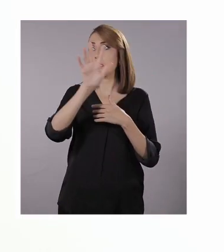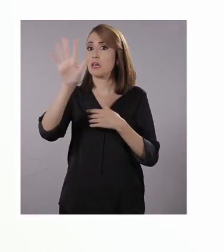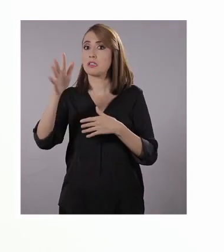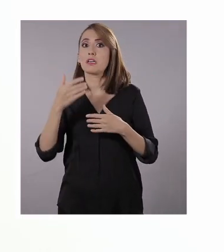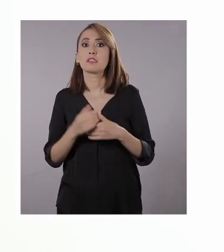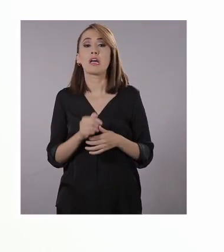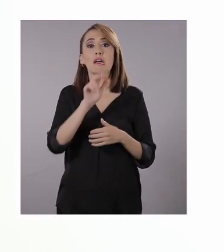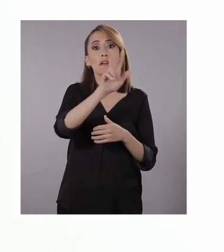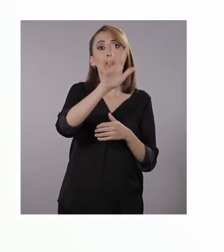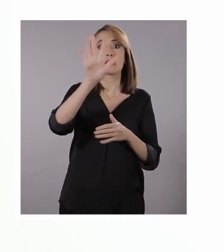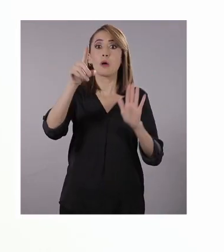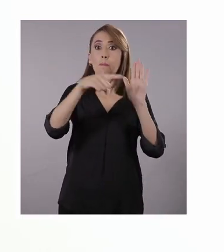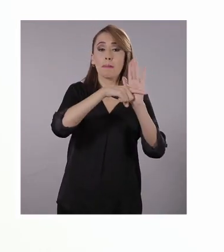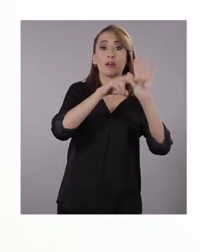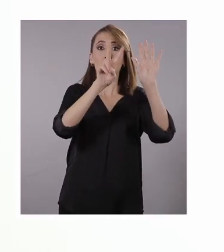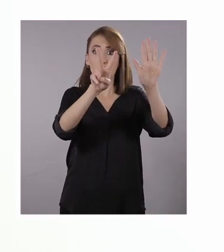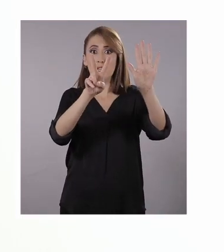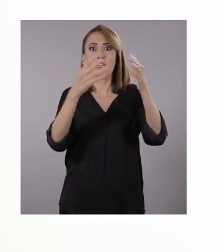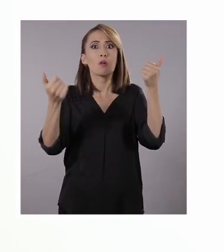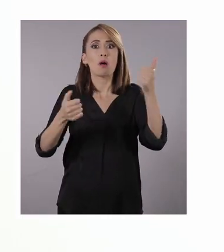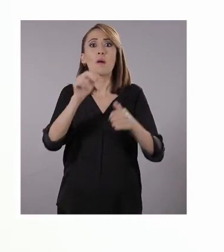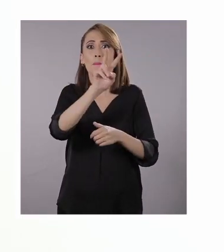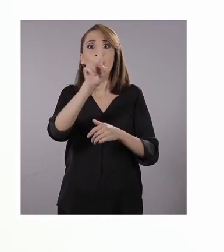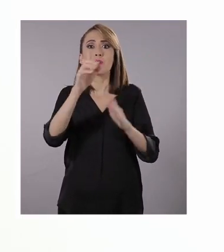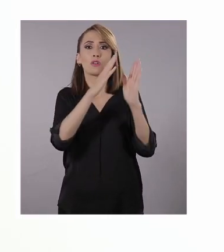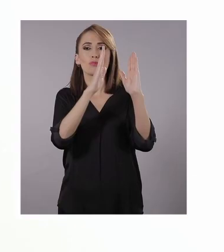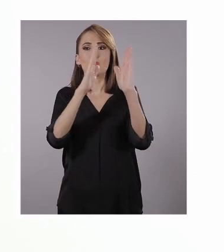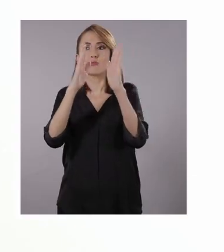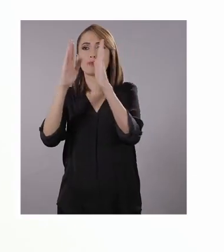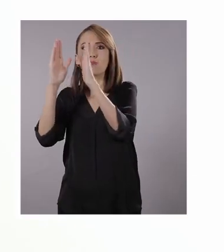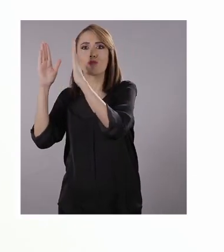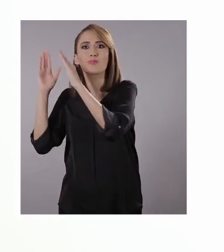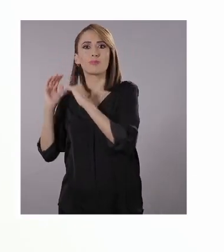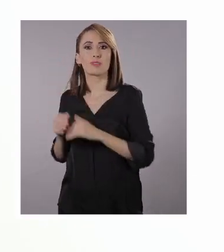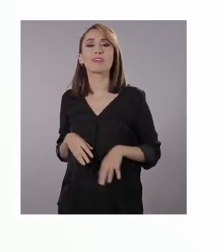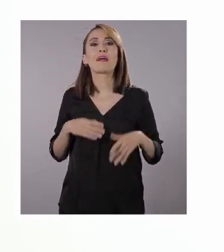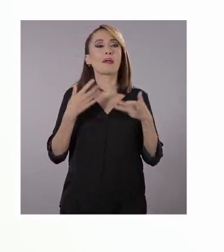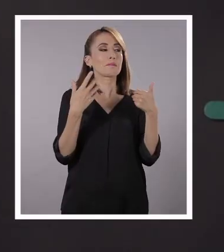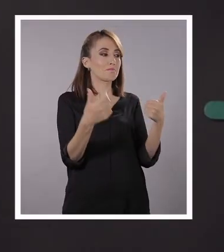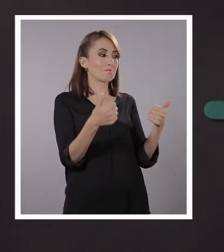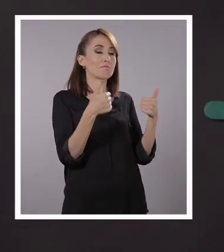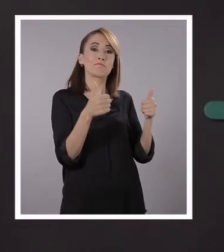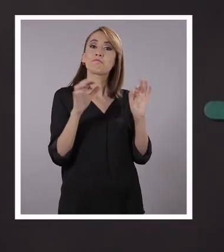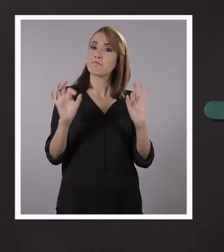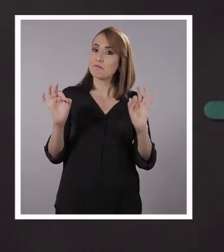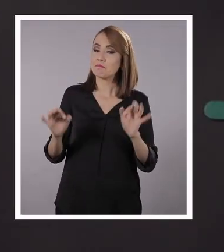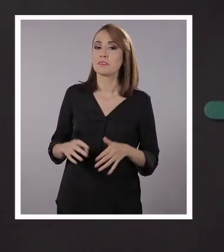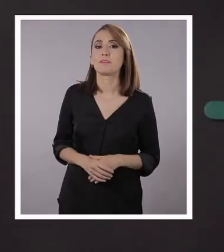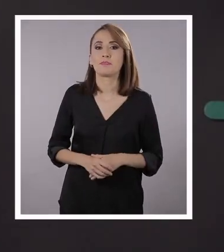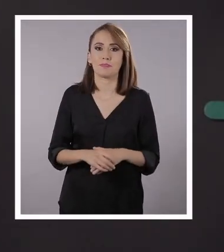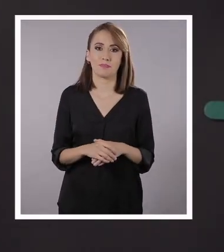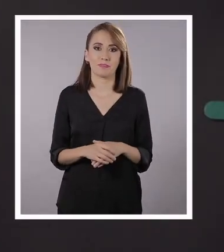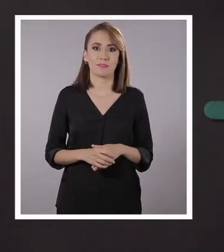7. 28, correcto. 28 menos 7, 21. Muy bien, y así sucesivamente. ¡Qué genial!